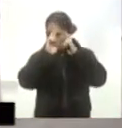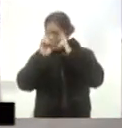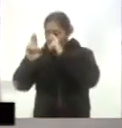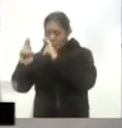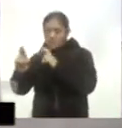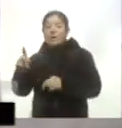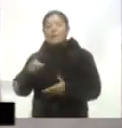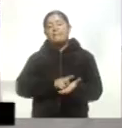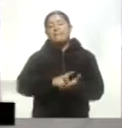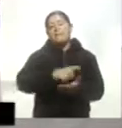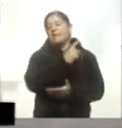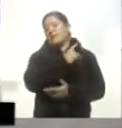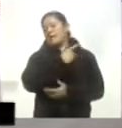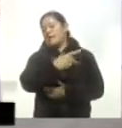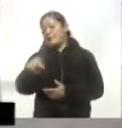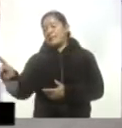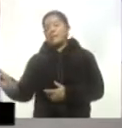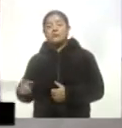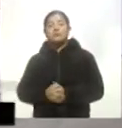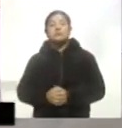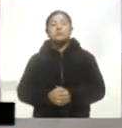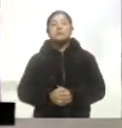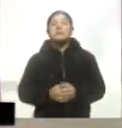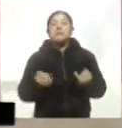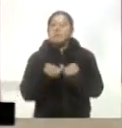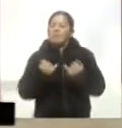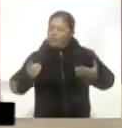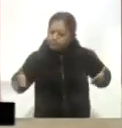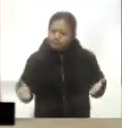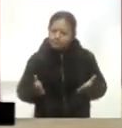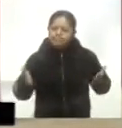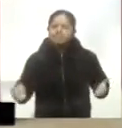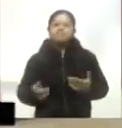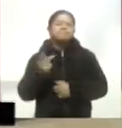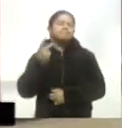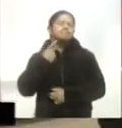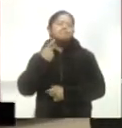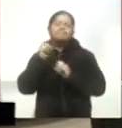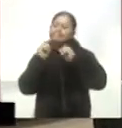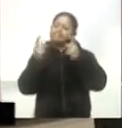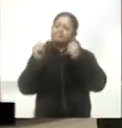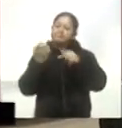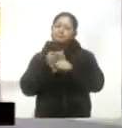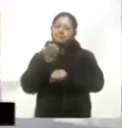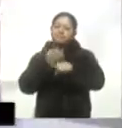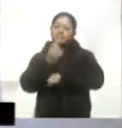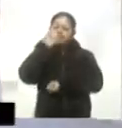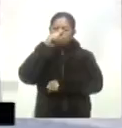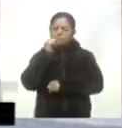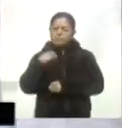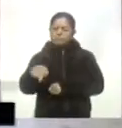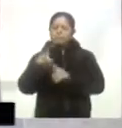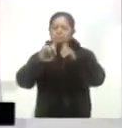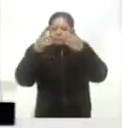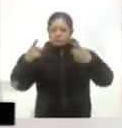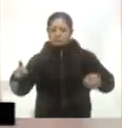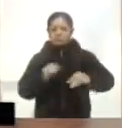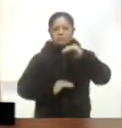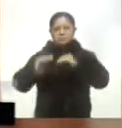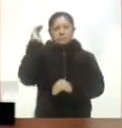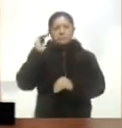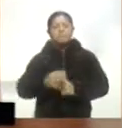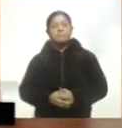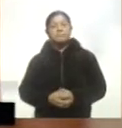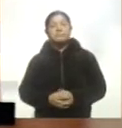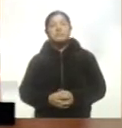de la población y generar acciones para la construcción de una política social y de Estado que garantice su desarrollo y bienestar.